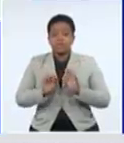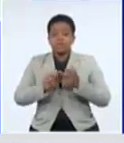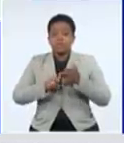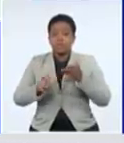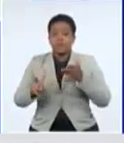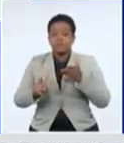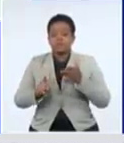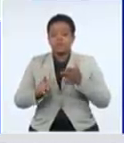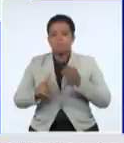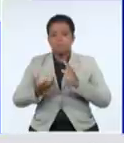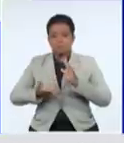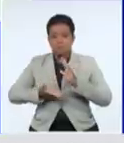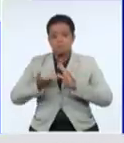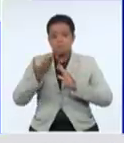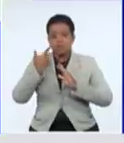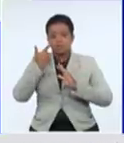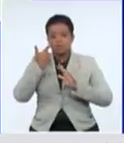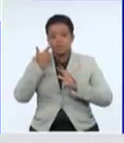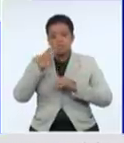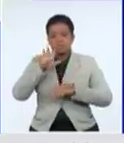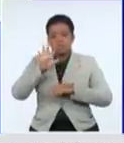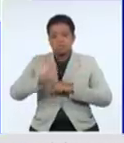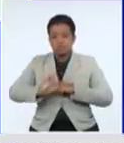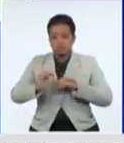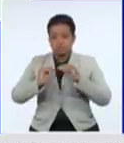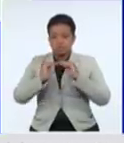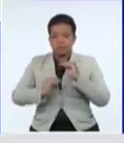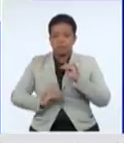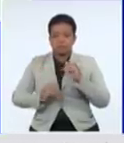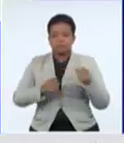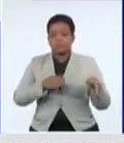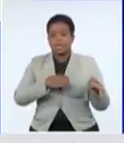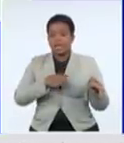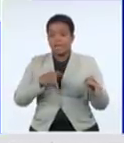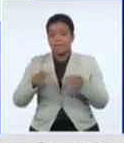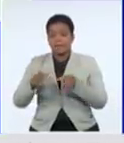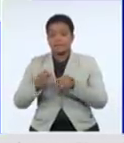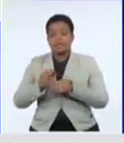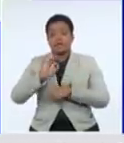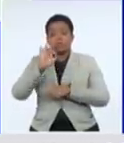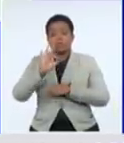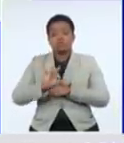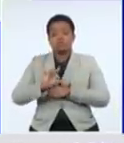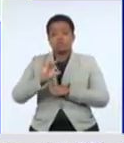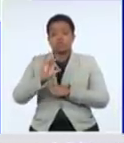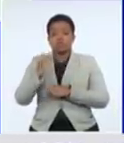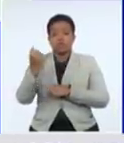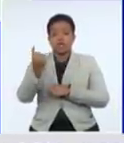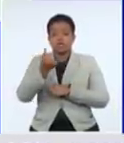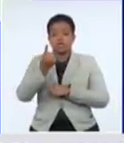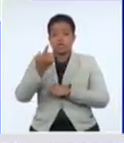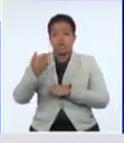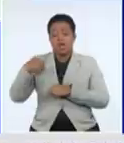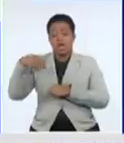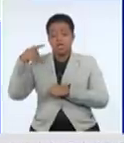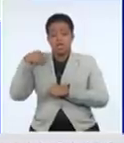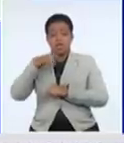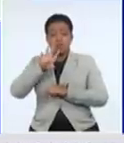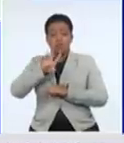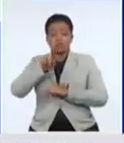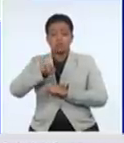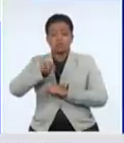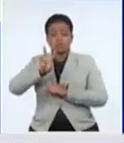del 5%. Y por encima de la media nacional, que ayer fue de un